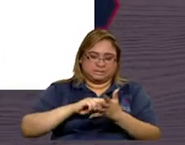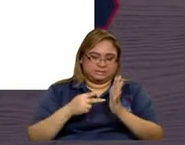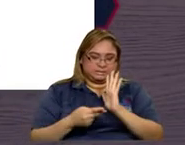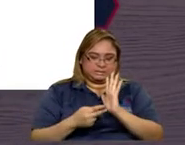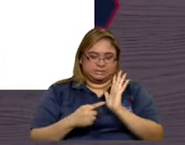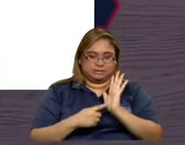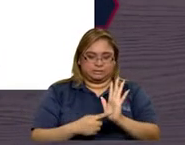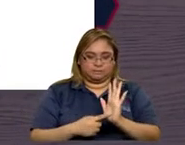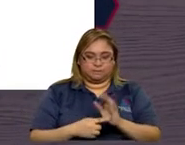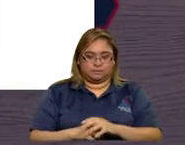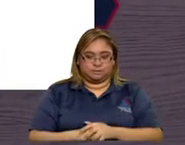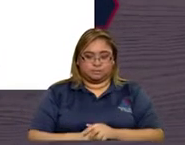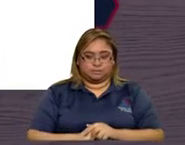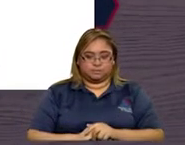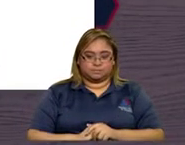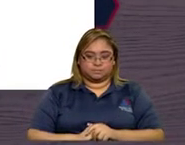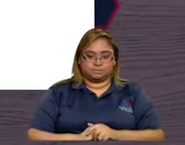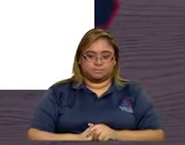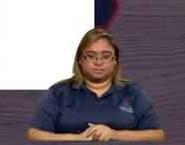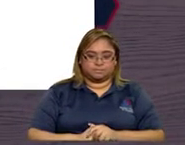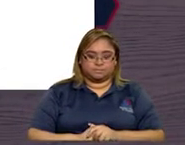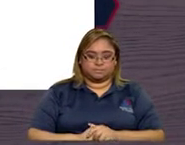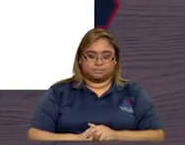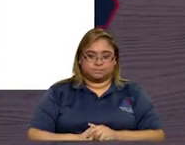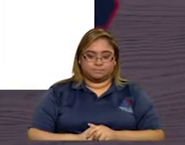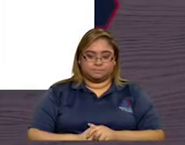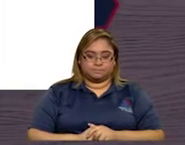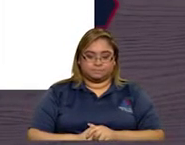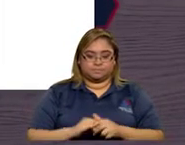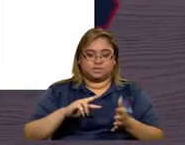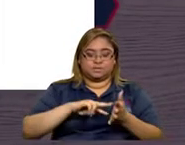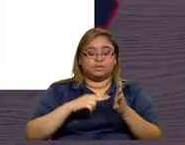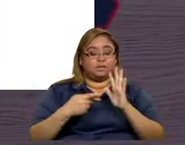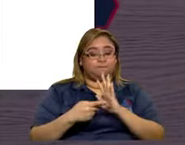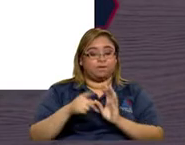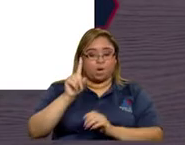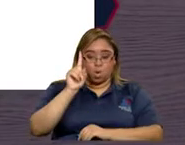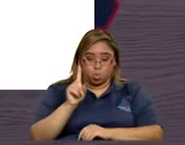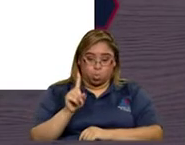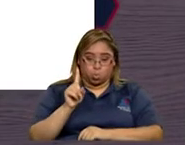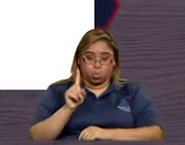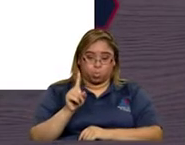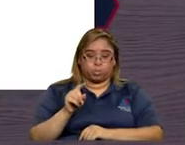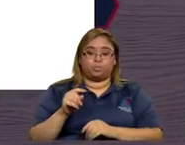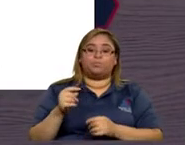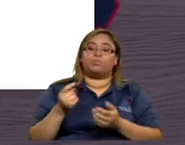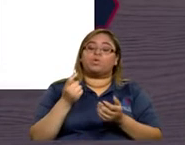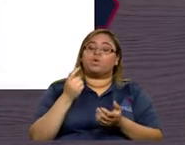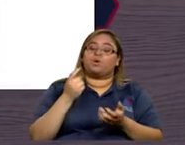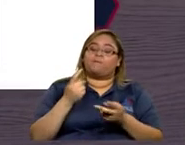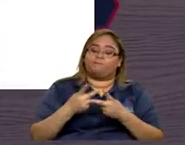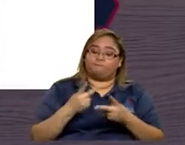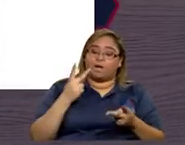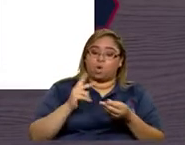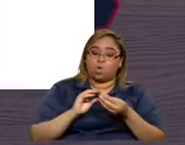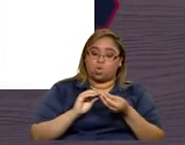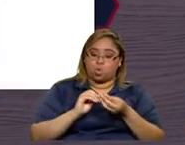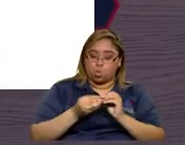bueno, es marrón, es chocolate, 1. Tendríamos el valor verde que